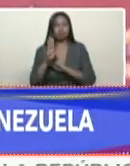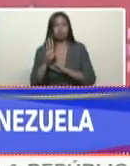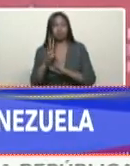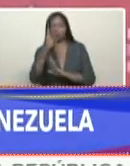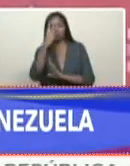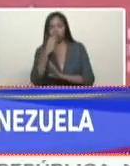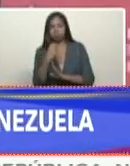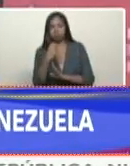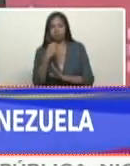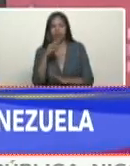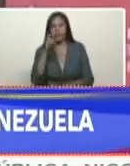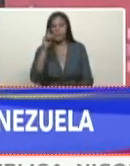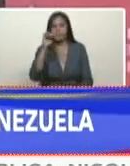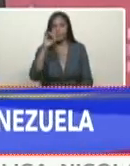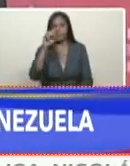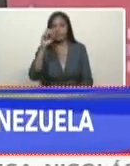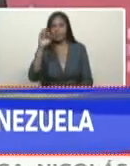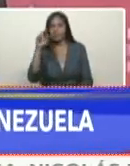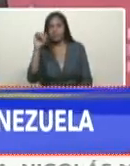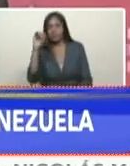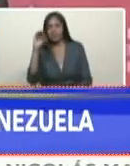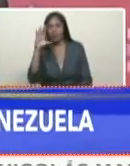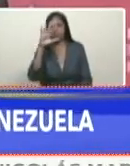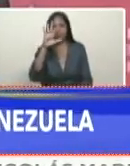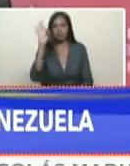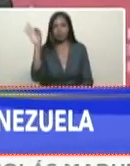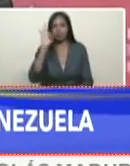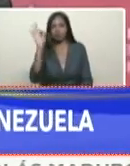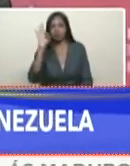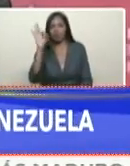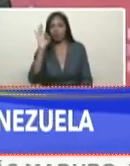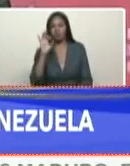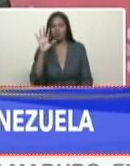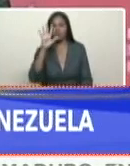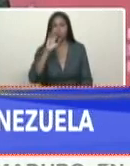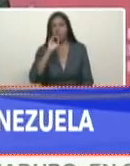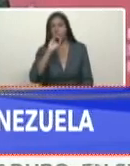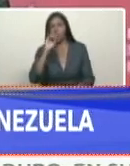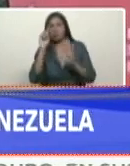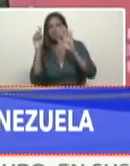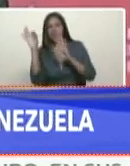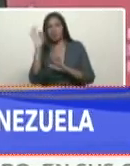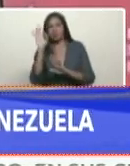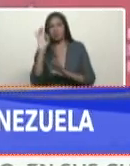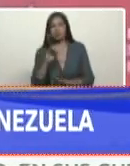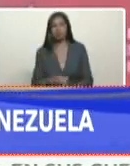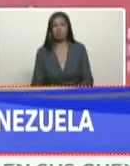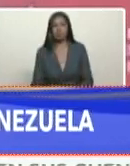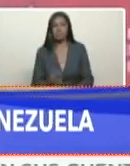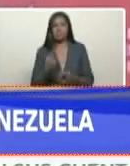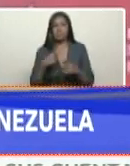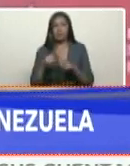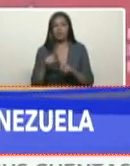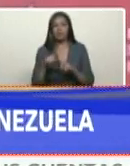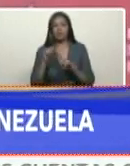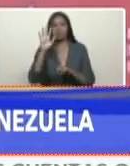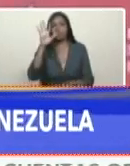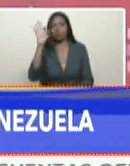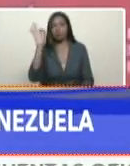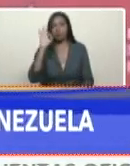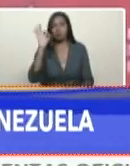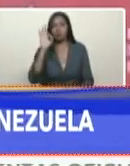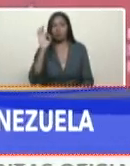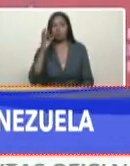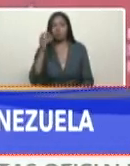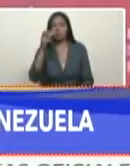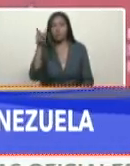llamada miseria. Está en un 5%, 5, 6%. Pero el 5%